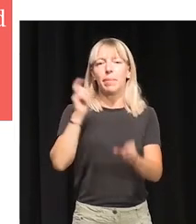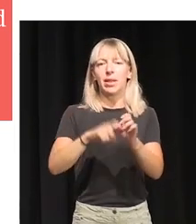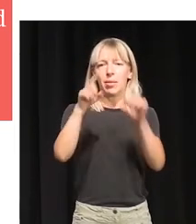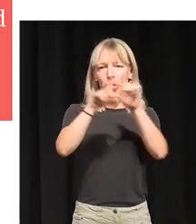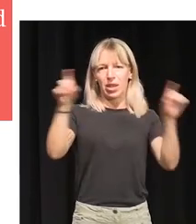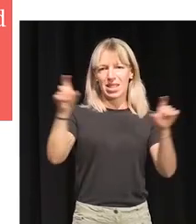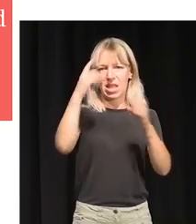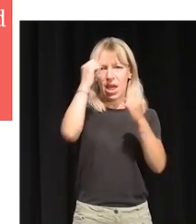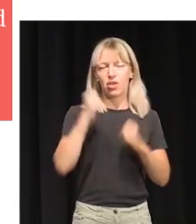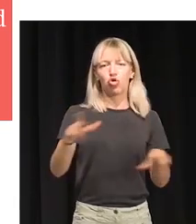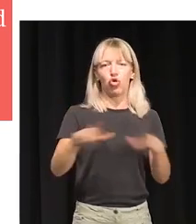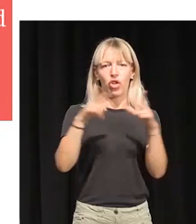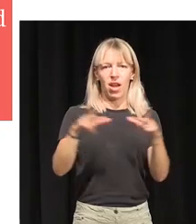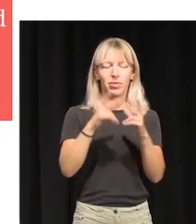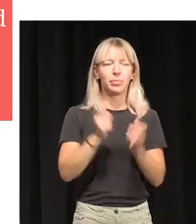las entidades sociales.